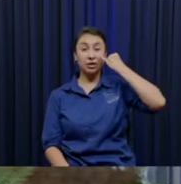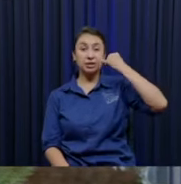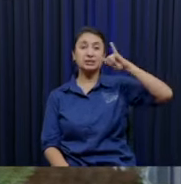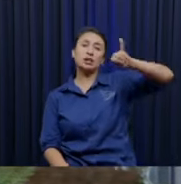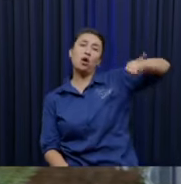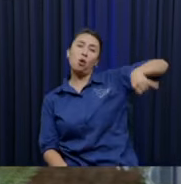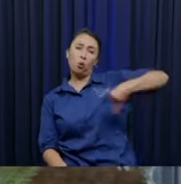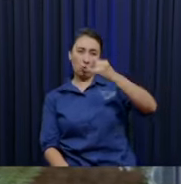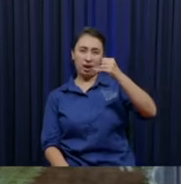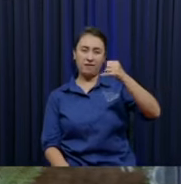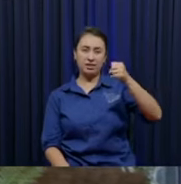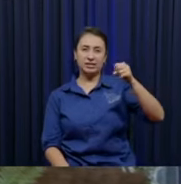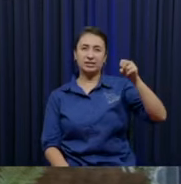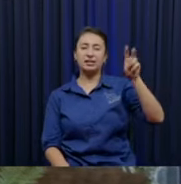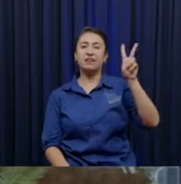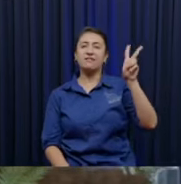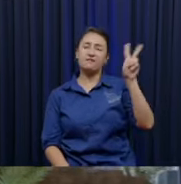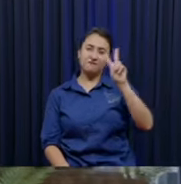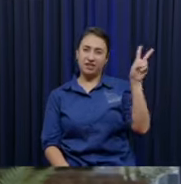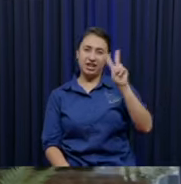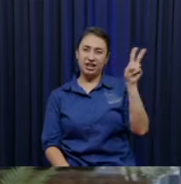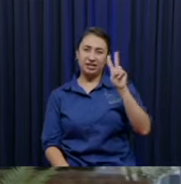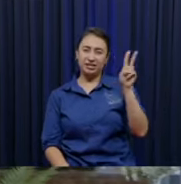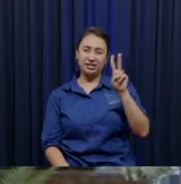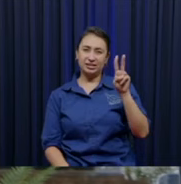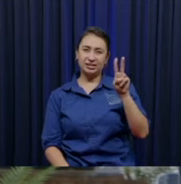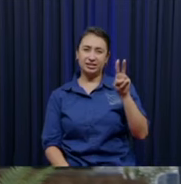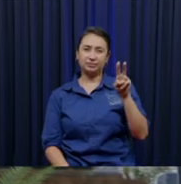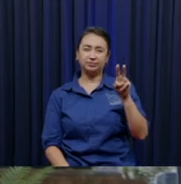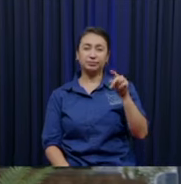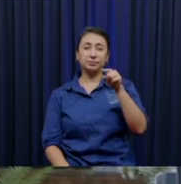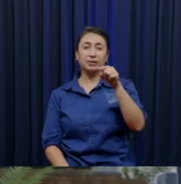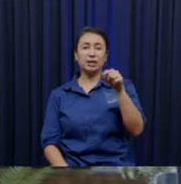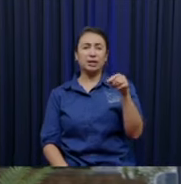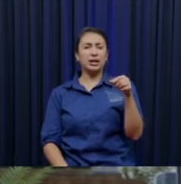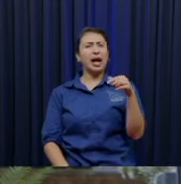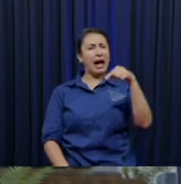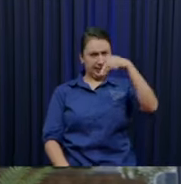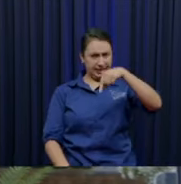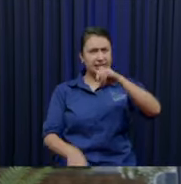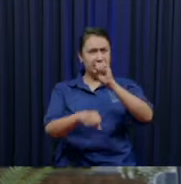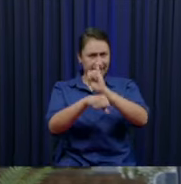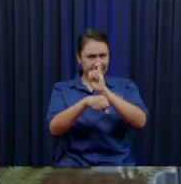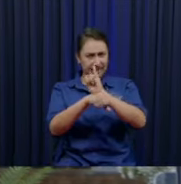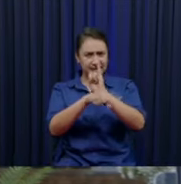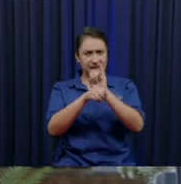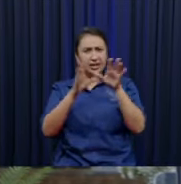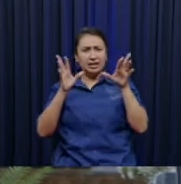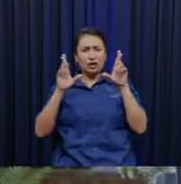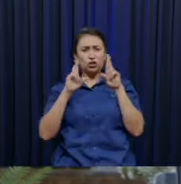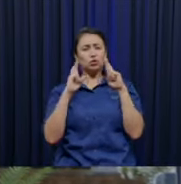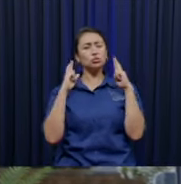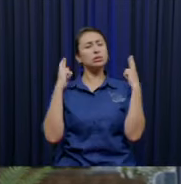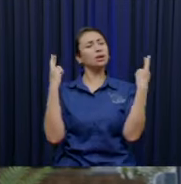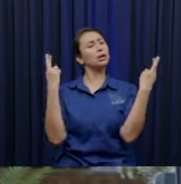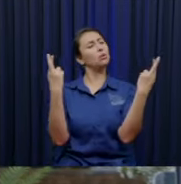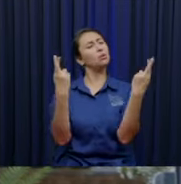otros días también hay oración, pero los que a mí me ha tocado el privilegio de dirigir son esos días. Y a mí a